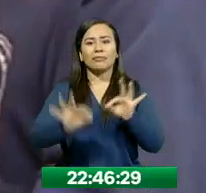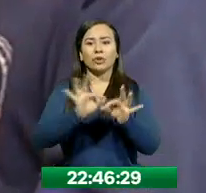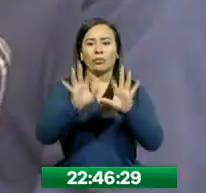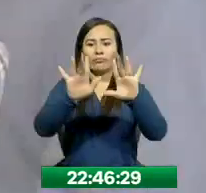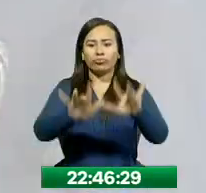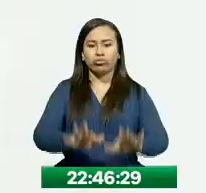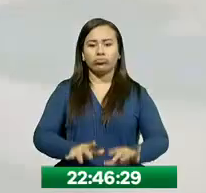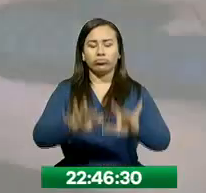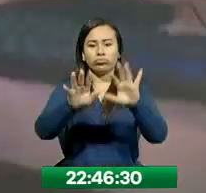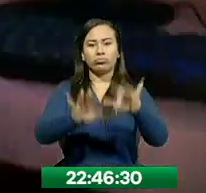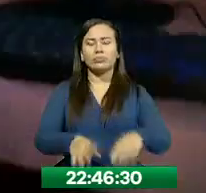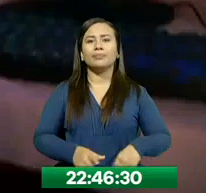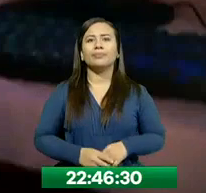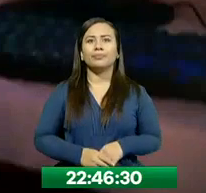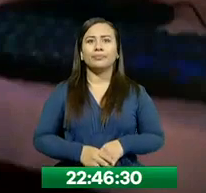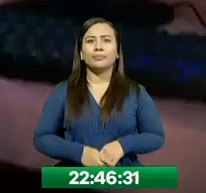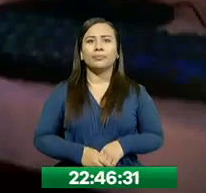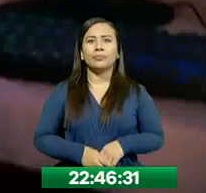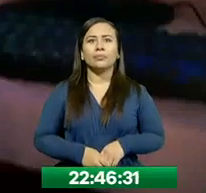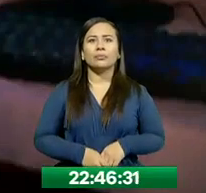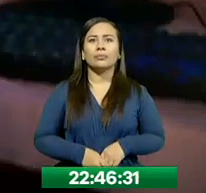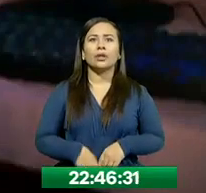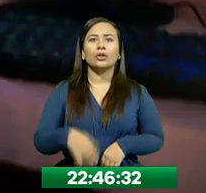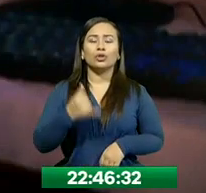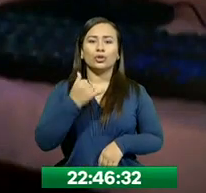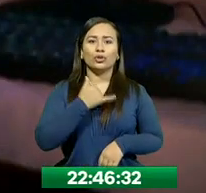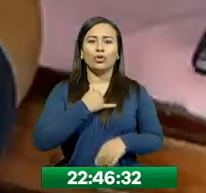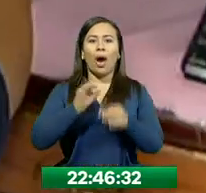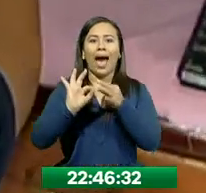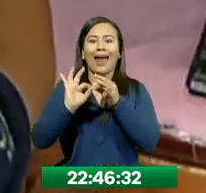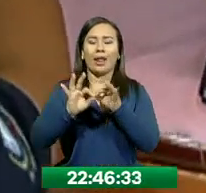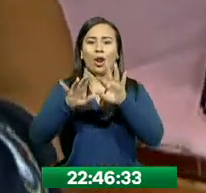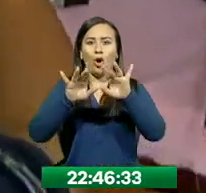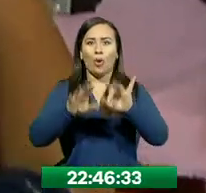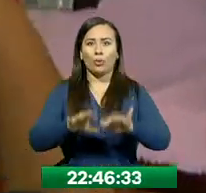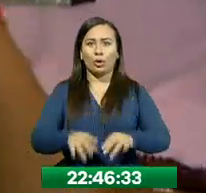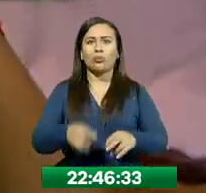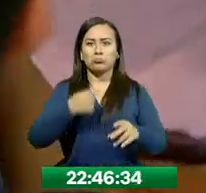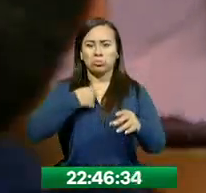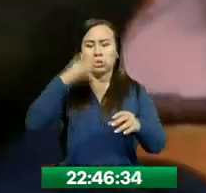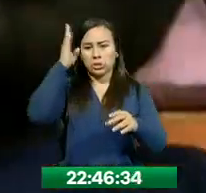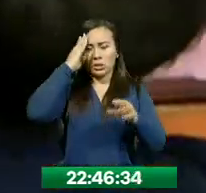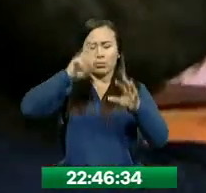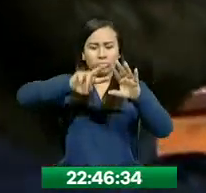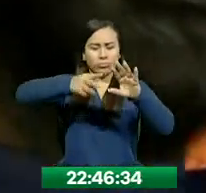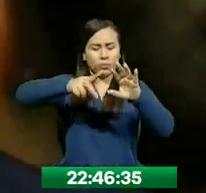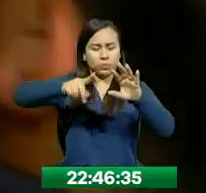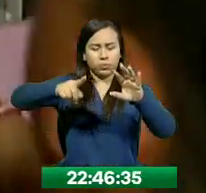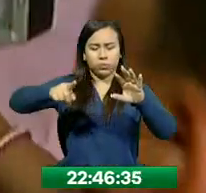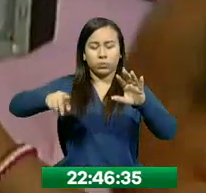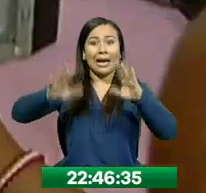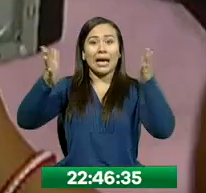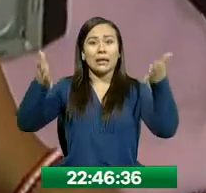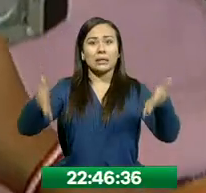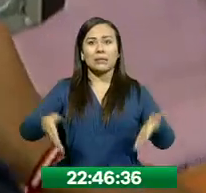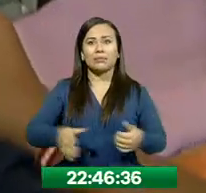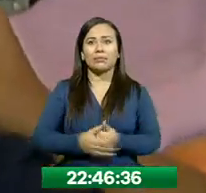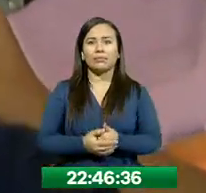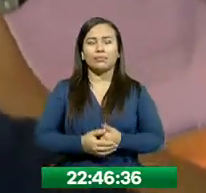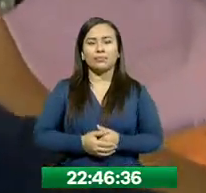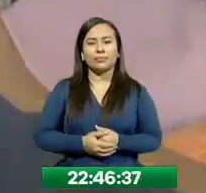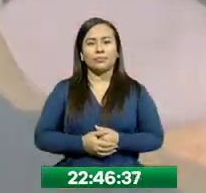área informática. Yo hago lo que es este mantenimiento de software. Puedo desarmar un CPU completo. Él nunca se